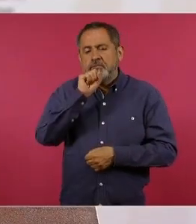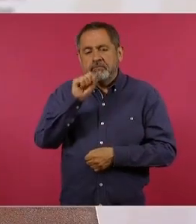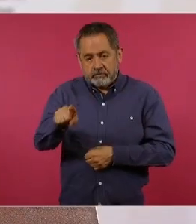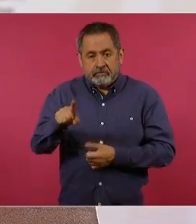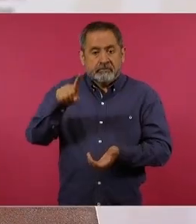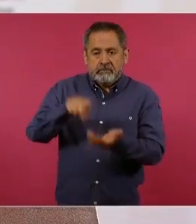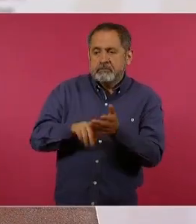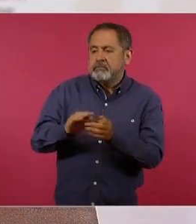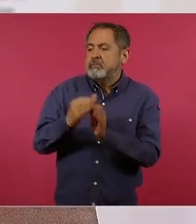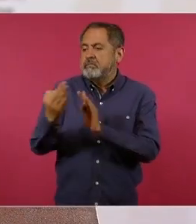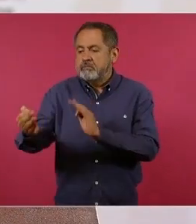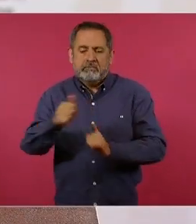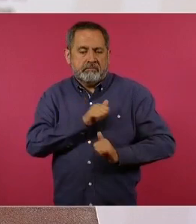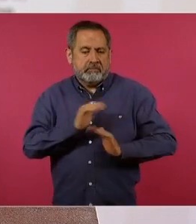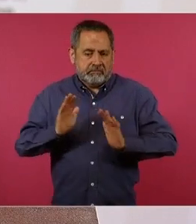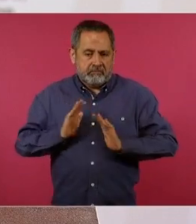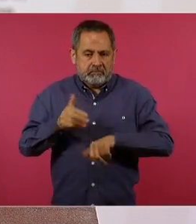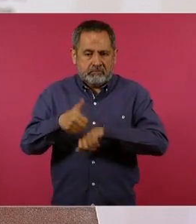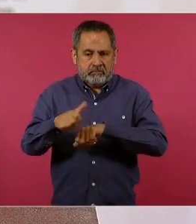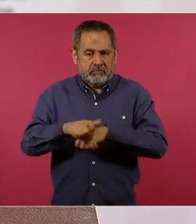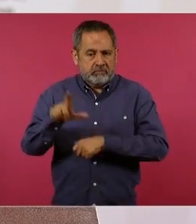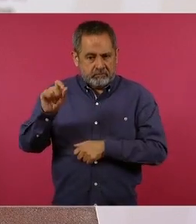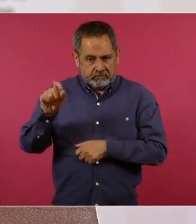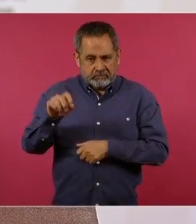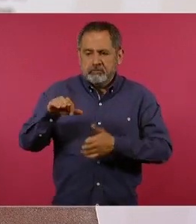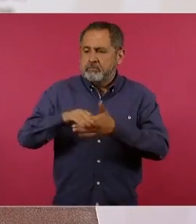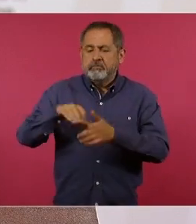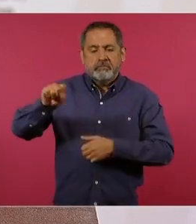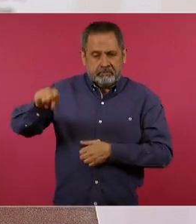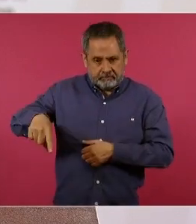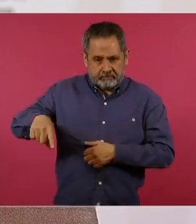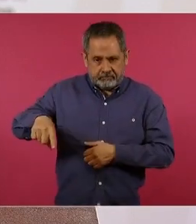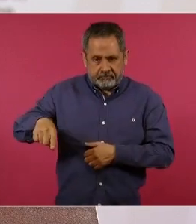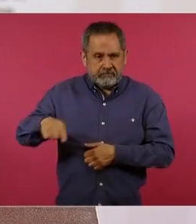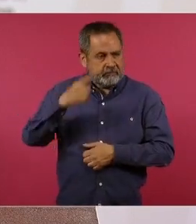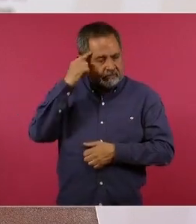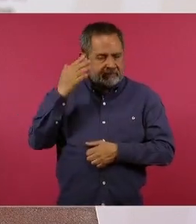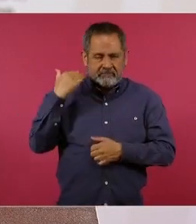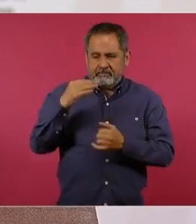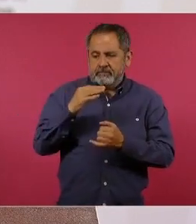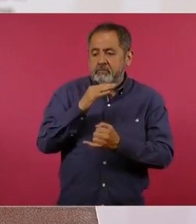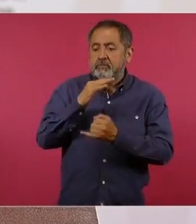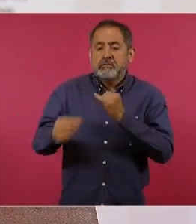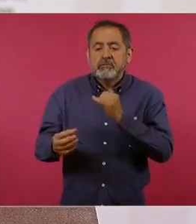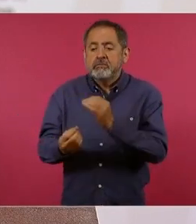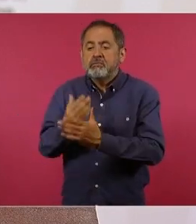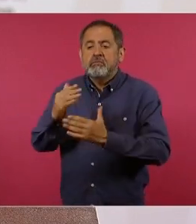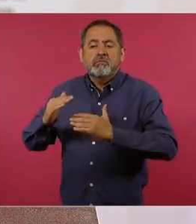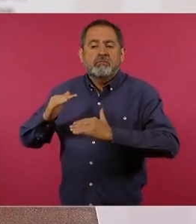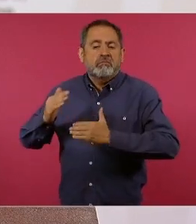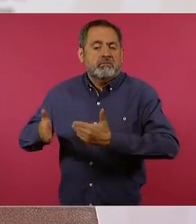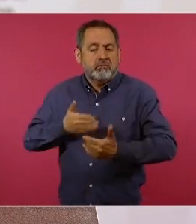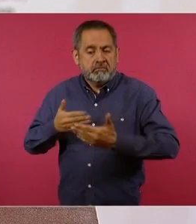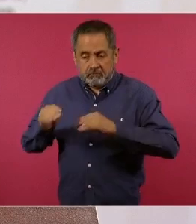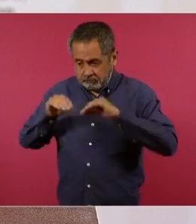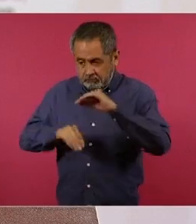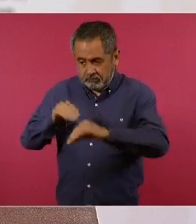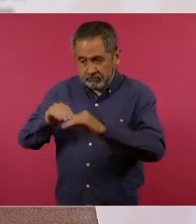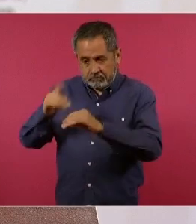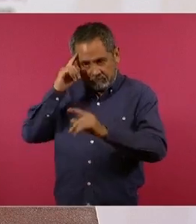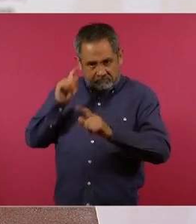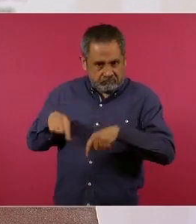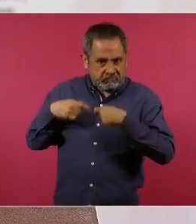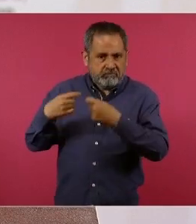aérea militar, la cual es la número 20, que es la última base aérea que se ha construido para la Fuerza Aérea Mexicana.